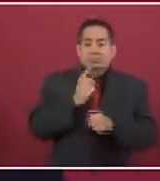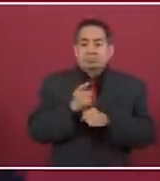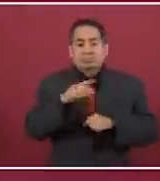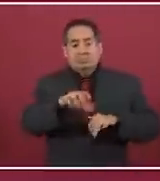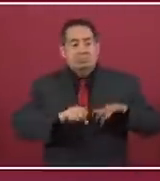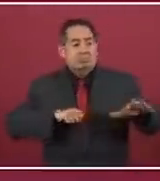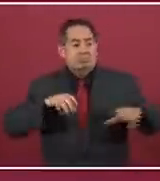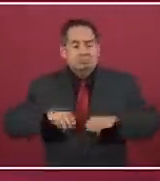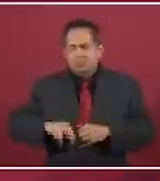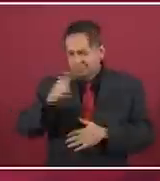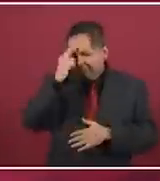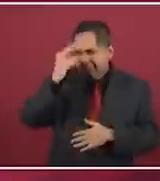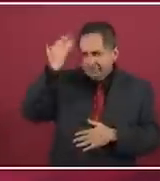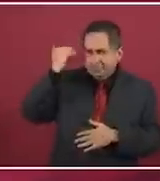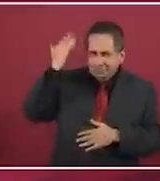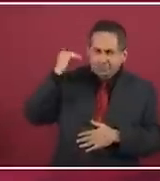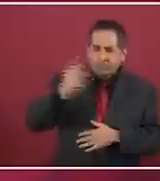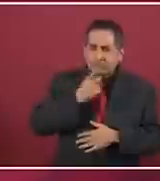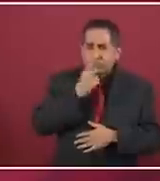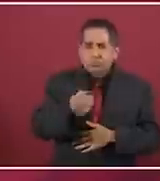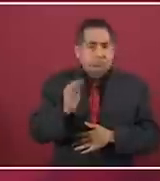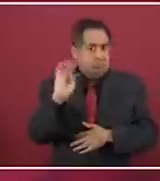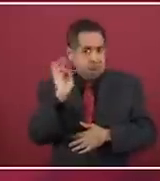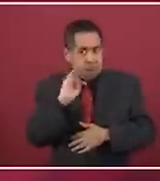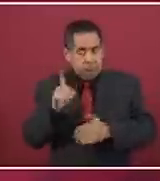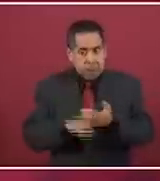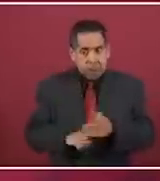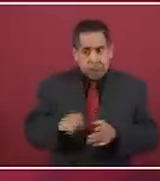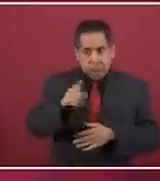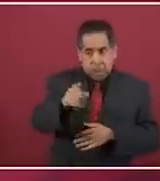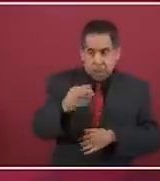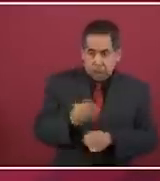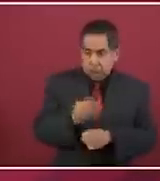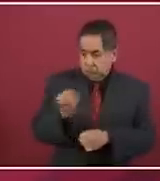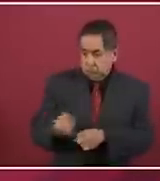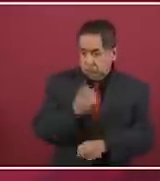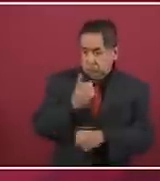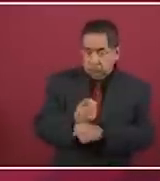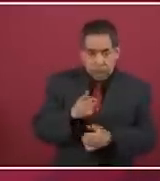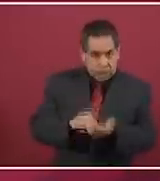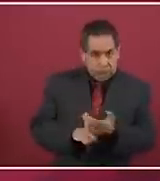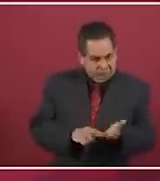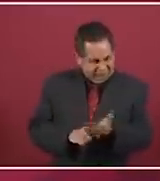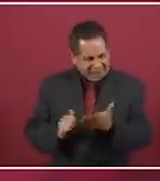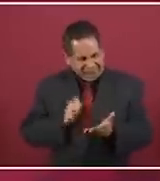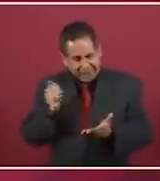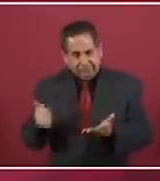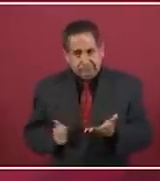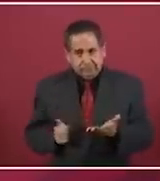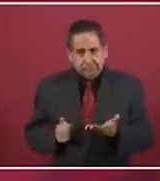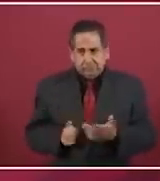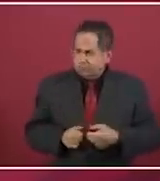tiempo? Si tienes la oportunidad y no